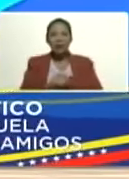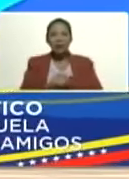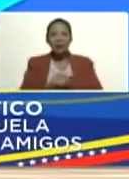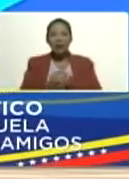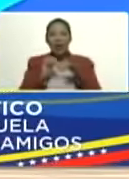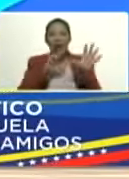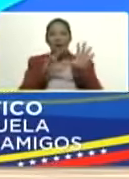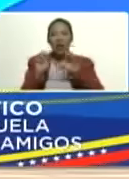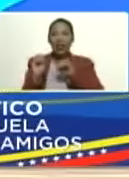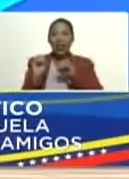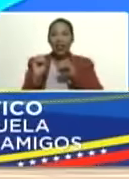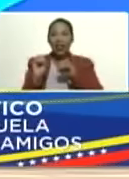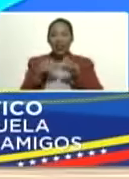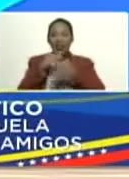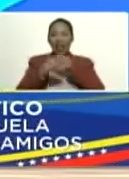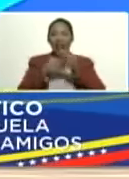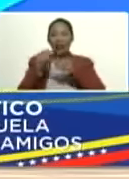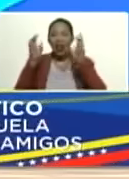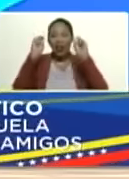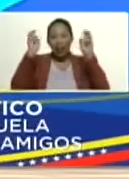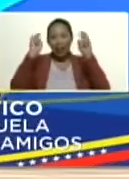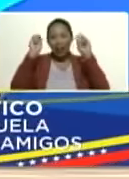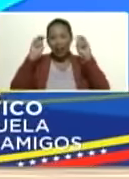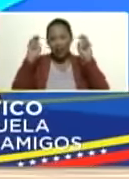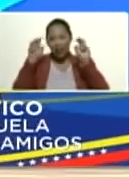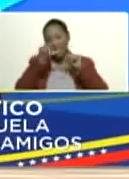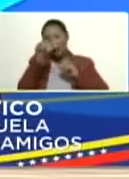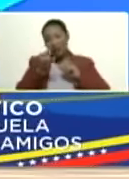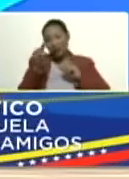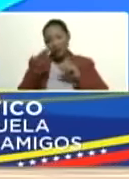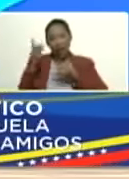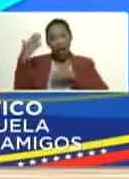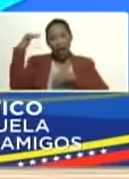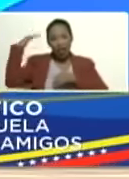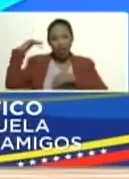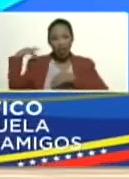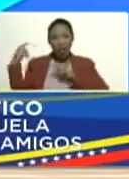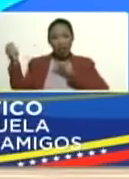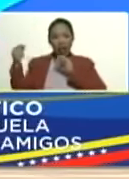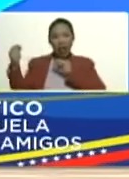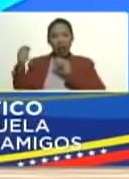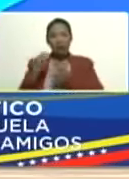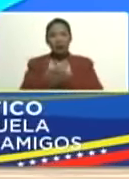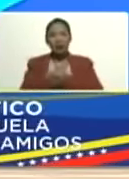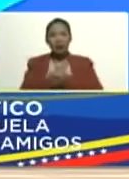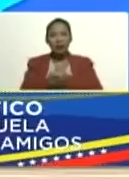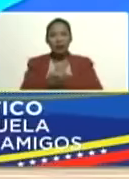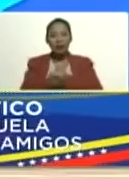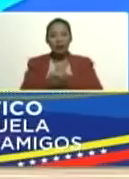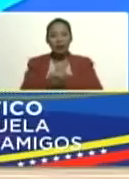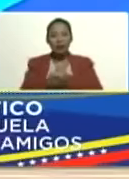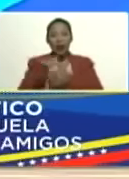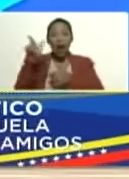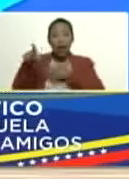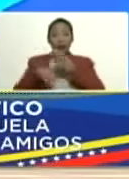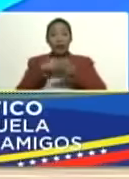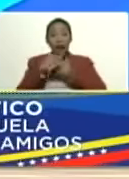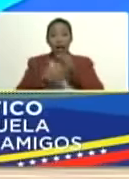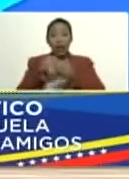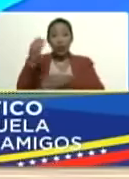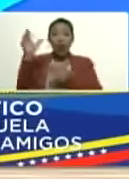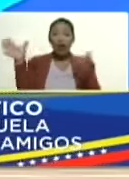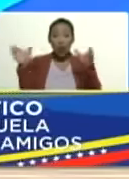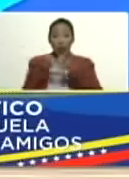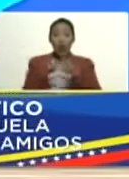En los 80 se calentó el tema. Yo recuerdo en el Teatro Metropolitano, que ahora creo que es una iglesia evangélica, allí se dio un foro muy